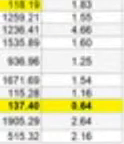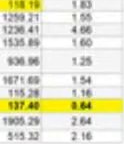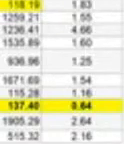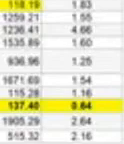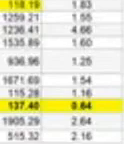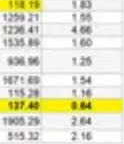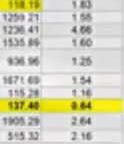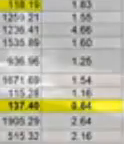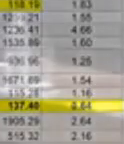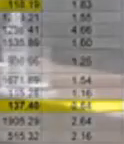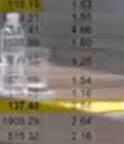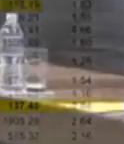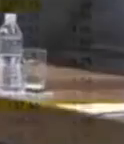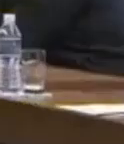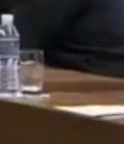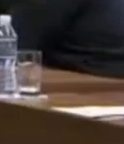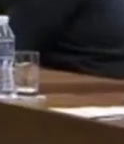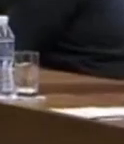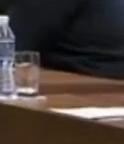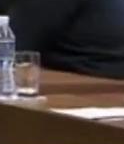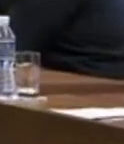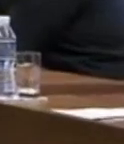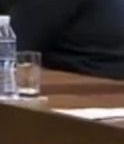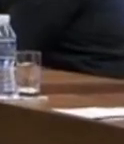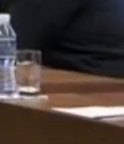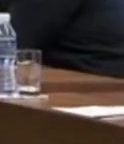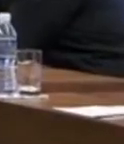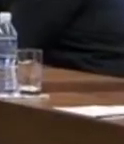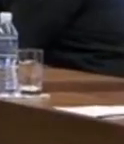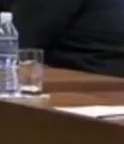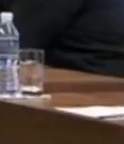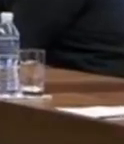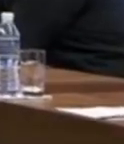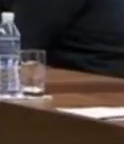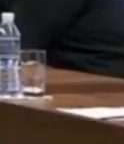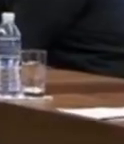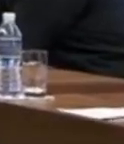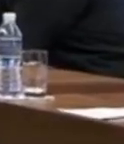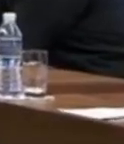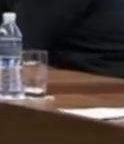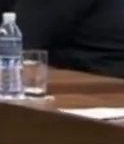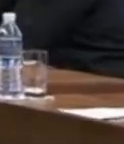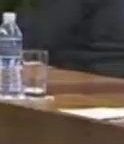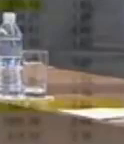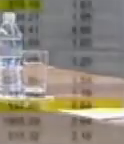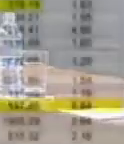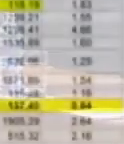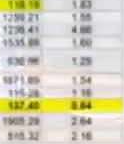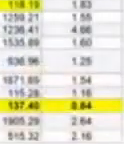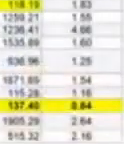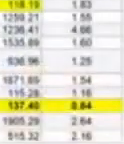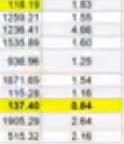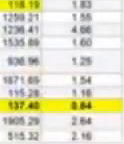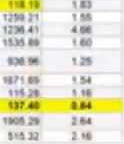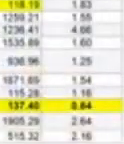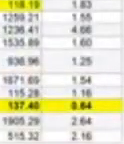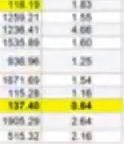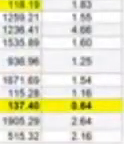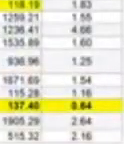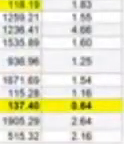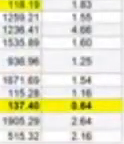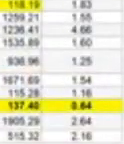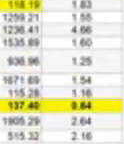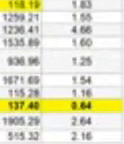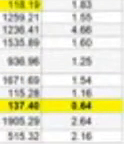más muertes. Pero miren los casos por millón de personas en nuestro